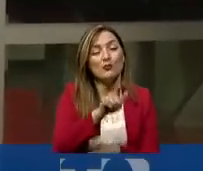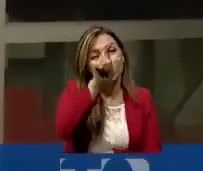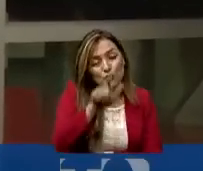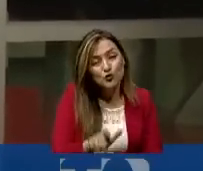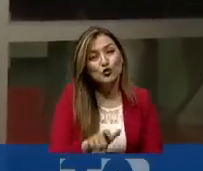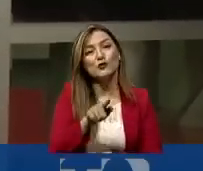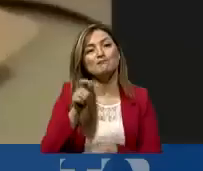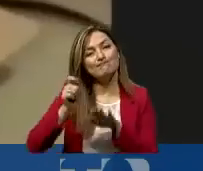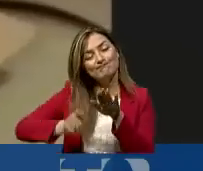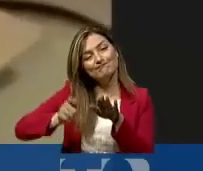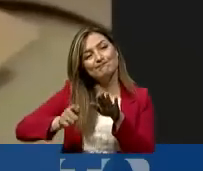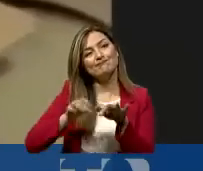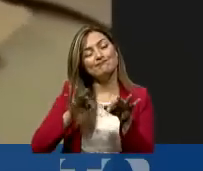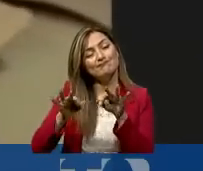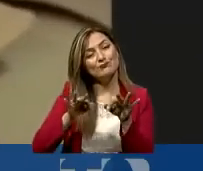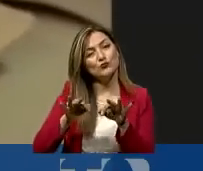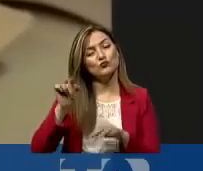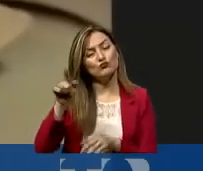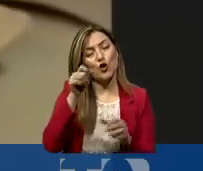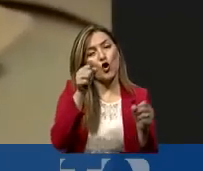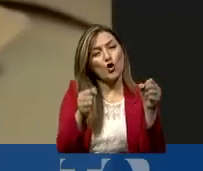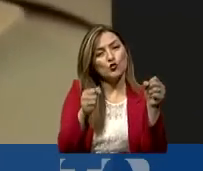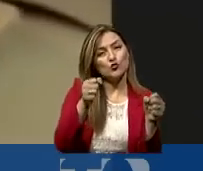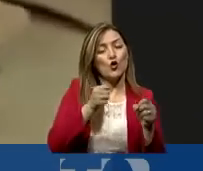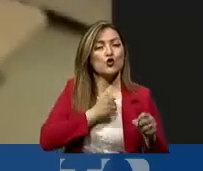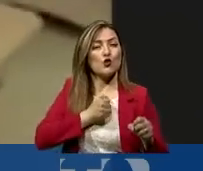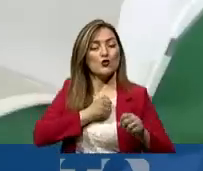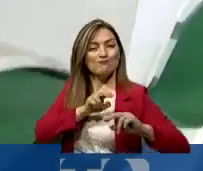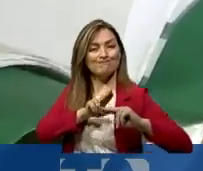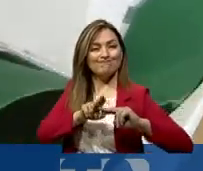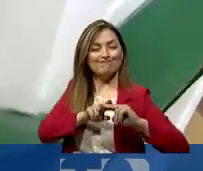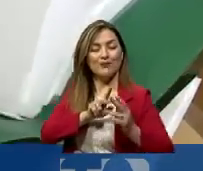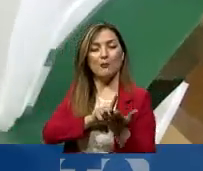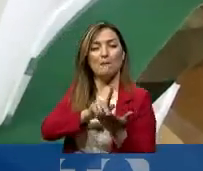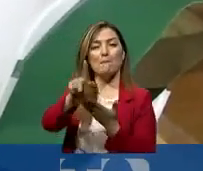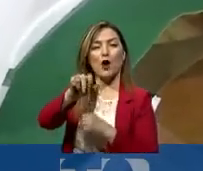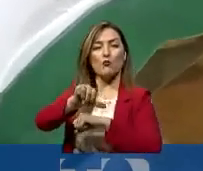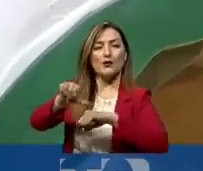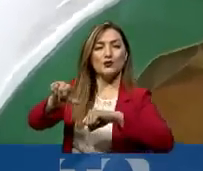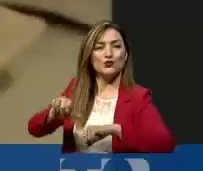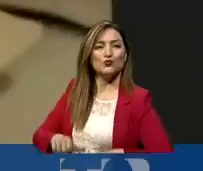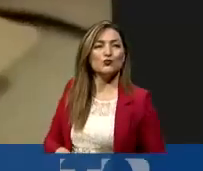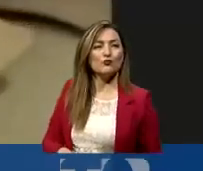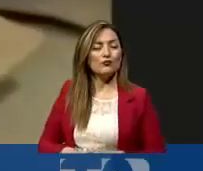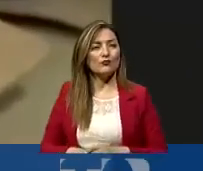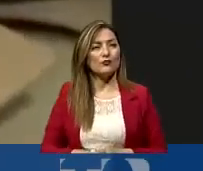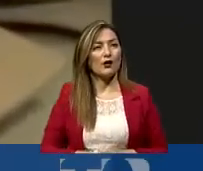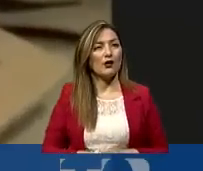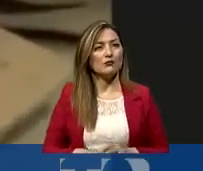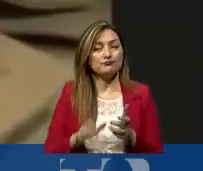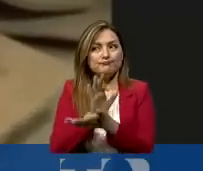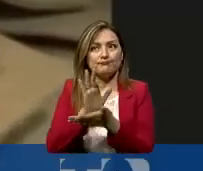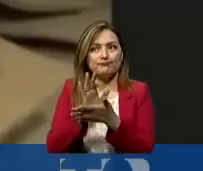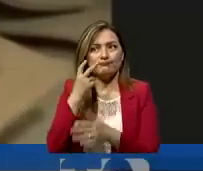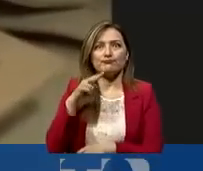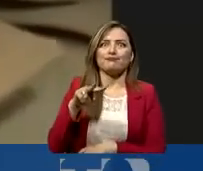culpable, el abogado de Felipe explica que tanto el conductor como la dueña del taxi asumirían los costos de su operación. Hay testigos presenciales